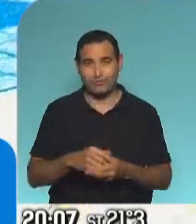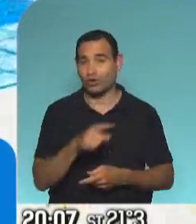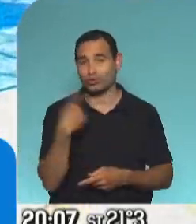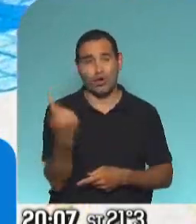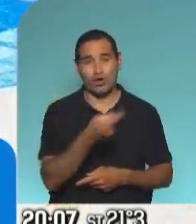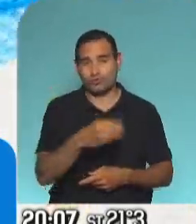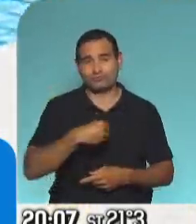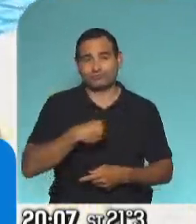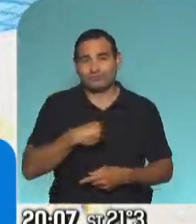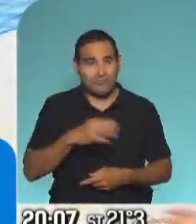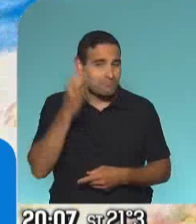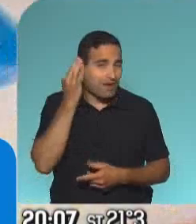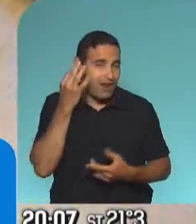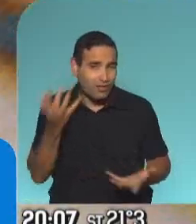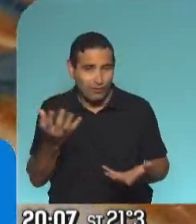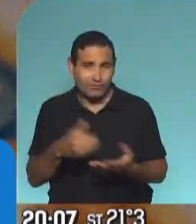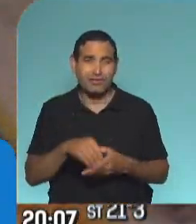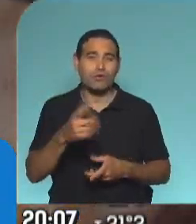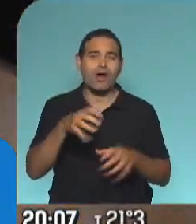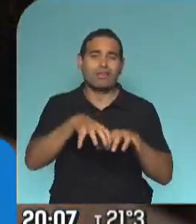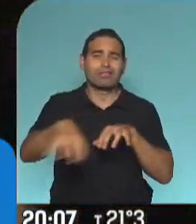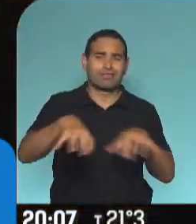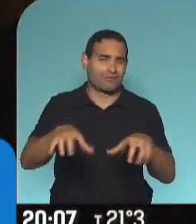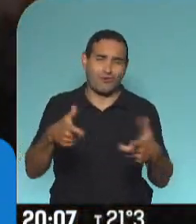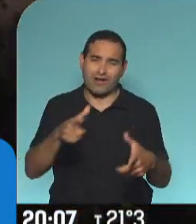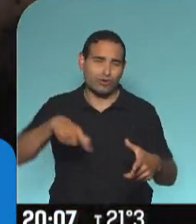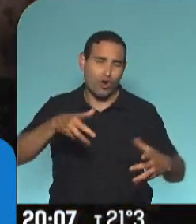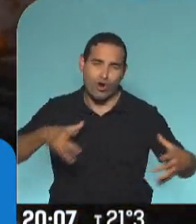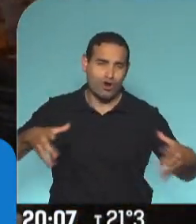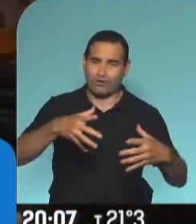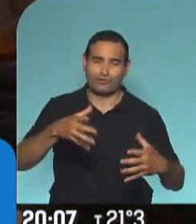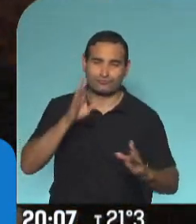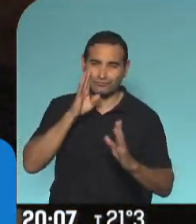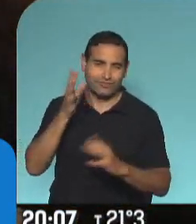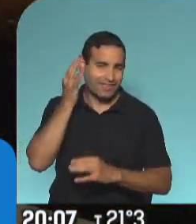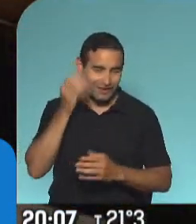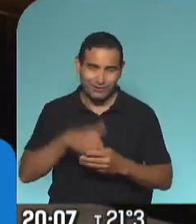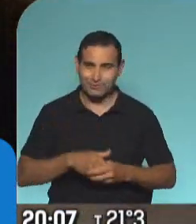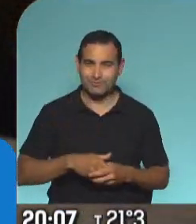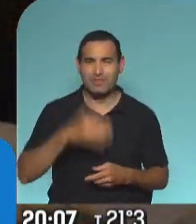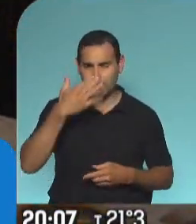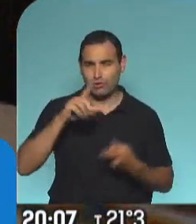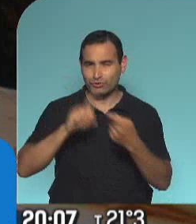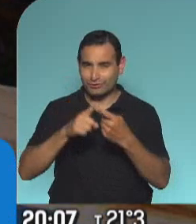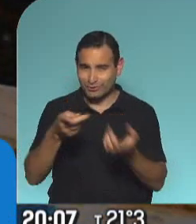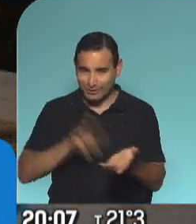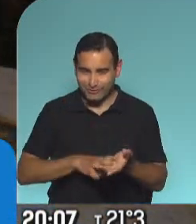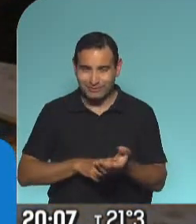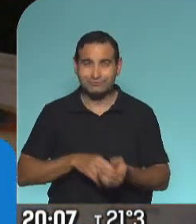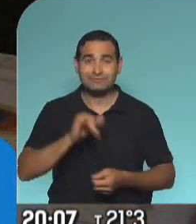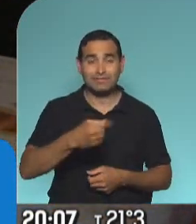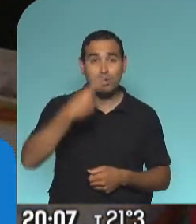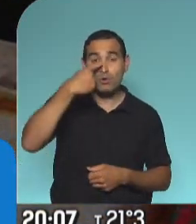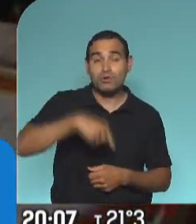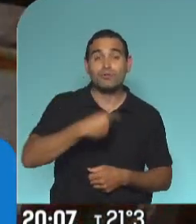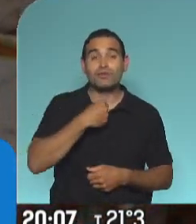maradonianos, Diego superó cualquier grieta posible, y le pido que hagamos otra salida más, bueno, y seguimos recorriendo, ¿sí? Está bien. Sí, yo, para terminar, le